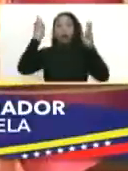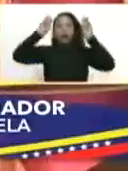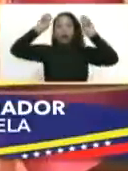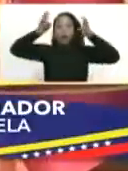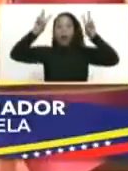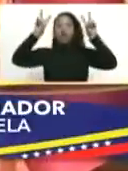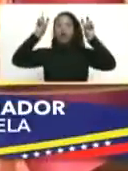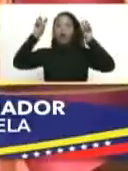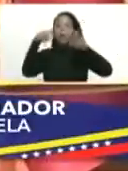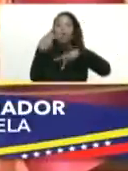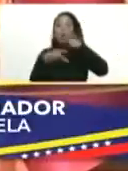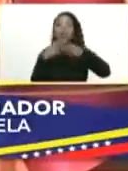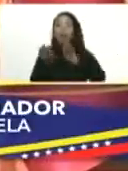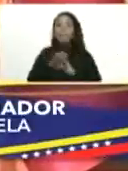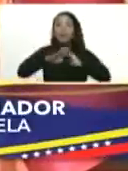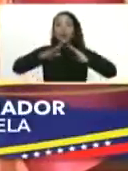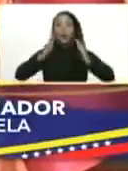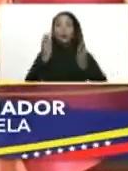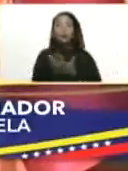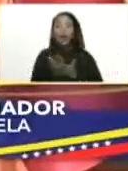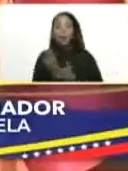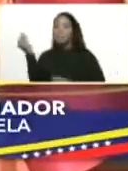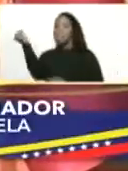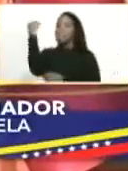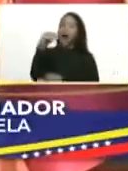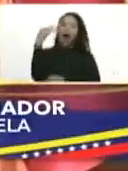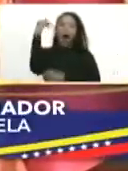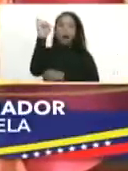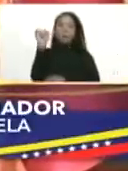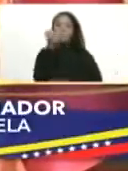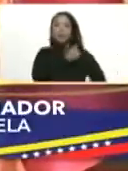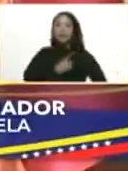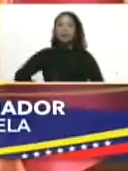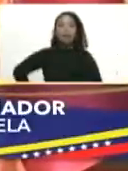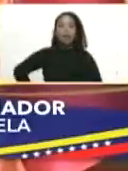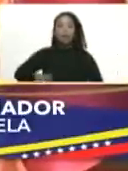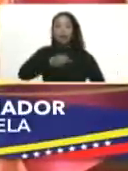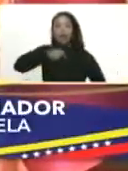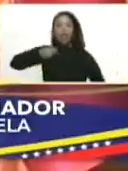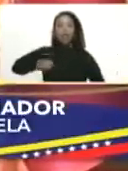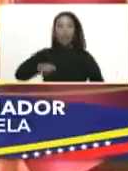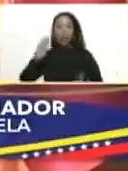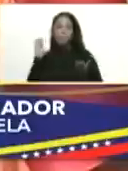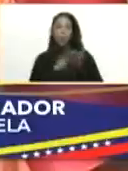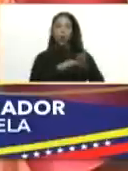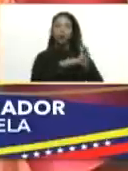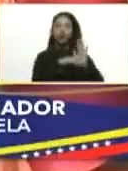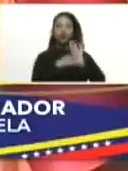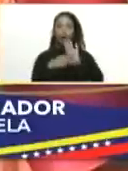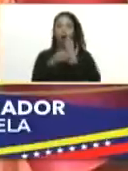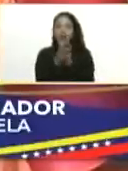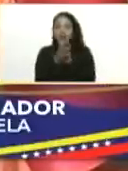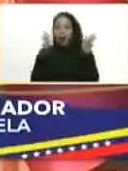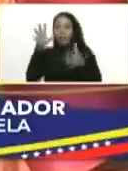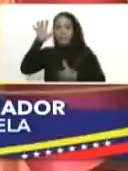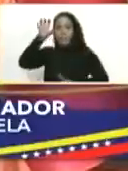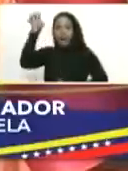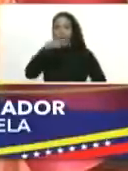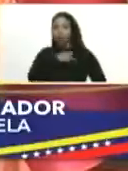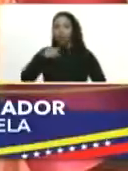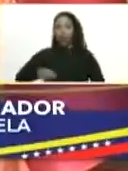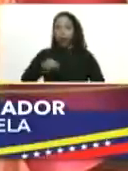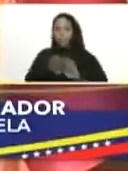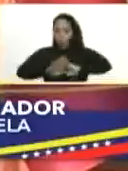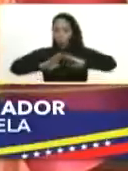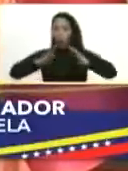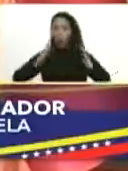nueva geopolítica mundial que emana del presidente Xi Jinping y que marca la pauta de la gran nación china en el